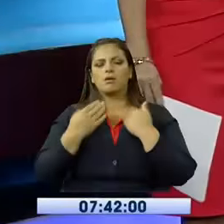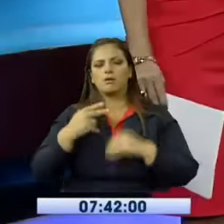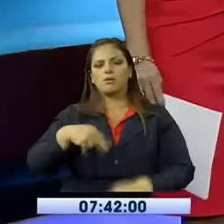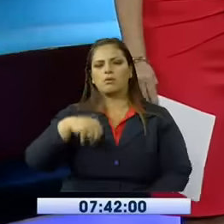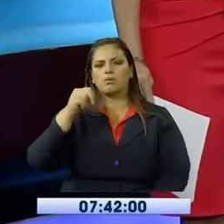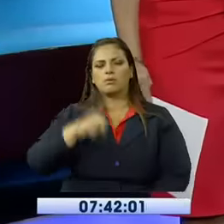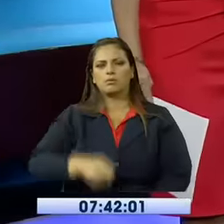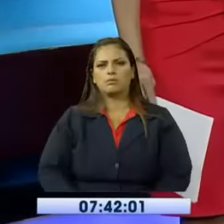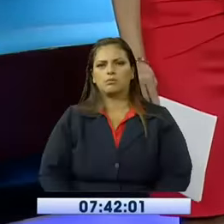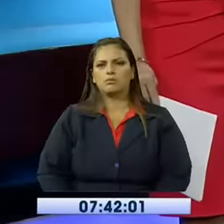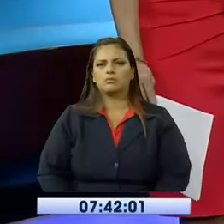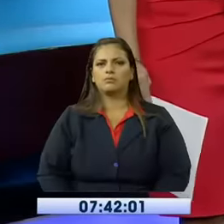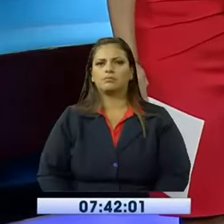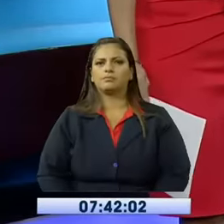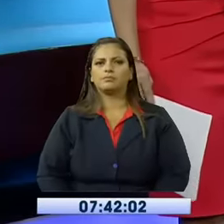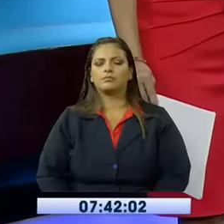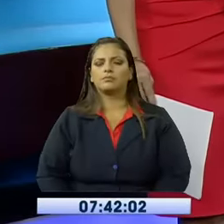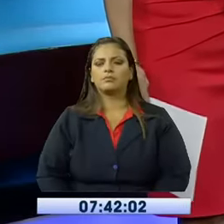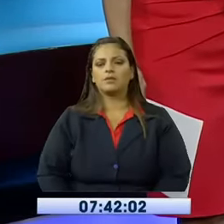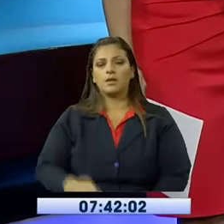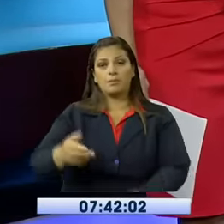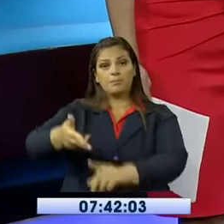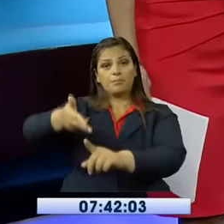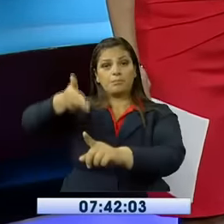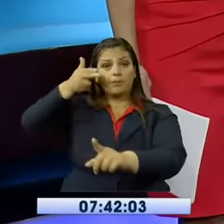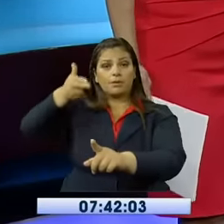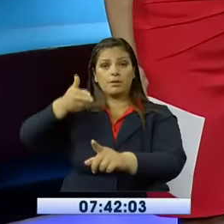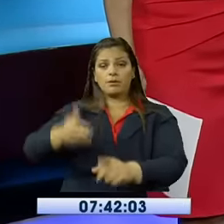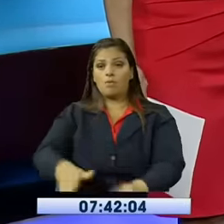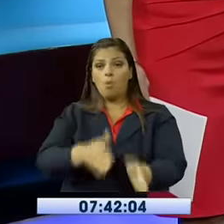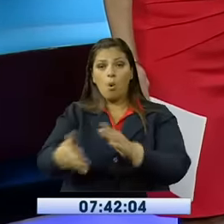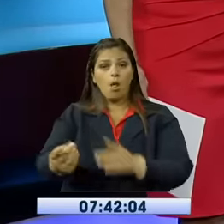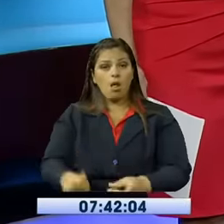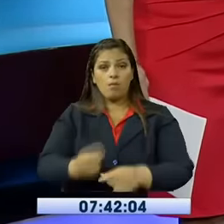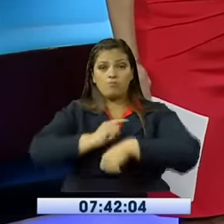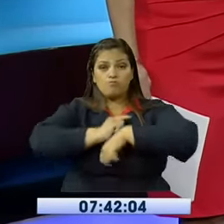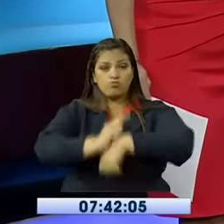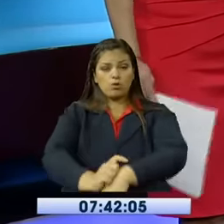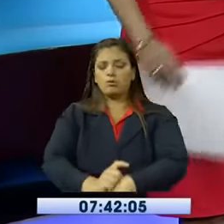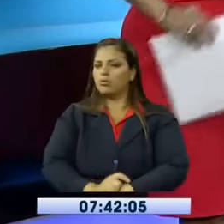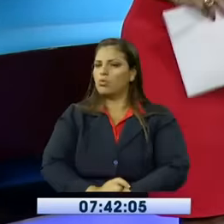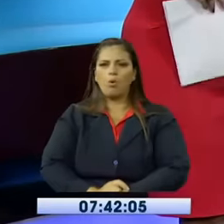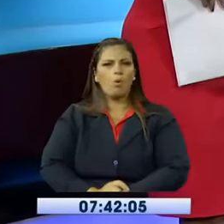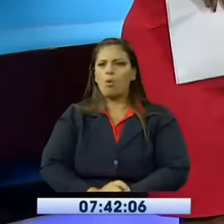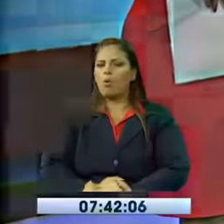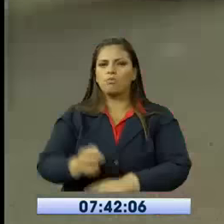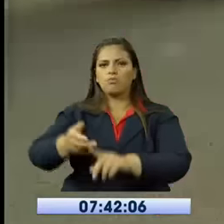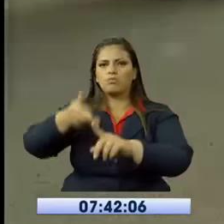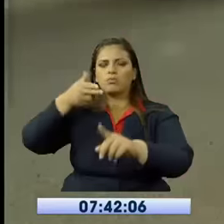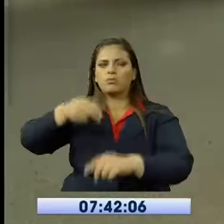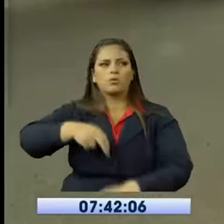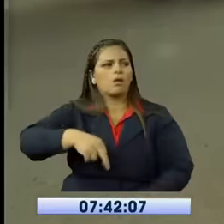víctima falleció minutos después del ataque perpetrado a una cuadra del sitio en el que habita.